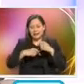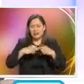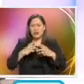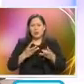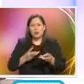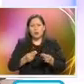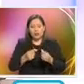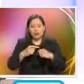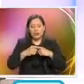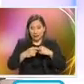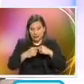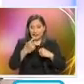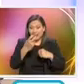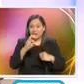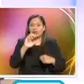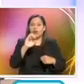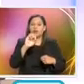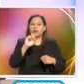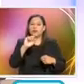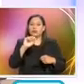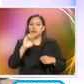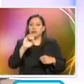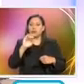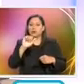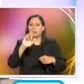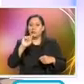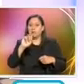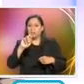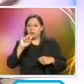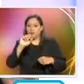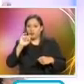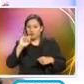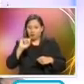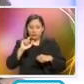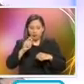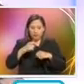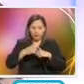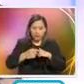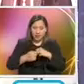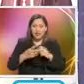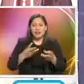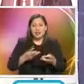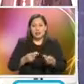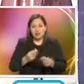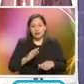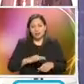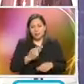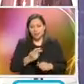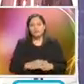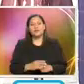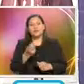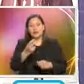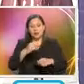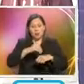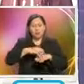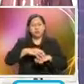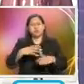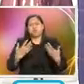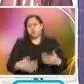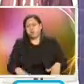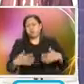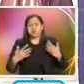llama osteoartrosis, ¿sí? Es el daño de la articulación por el desgaste del cartílago articular. Y esto es lo que provoca, evidentemente,